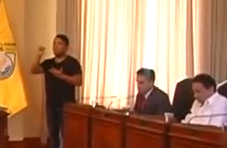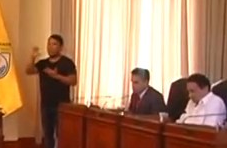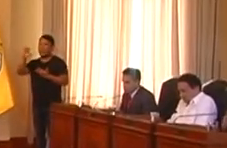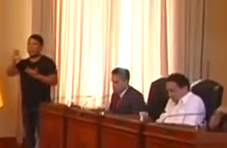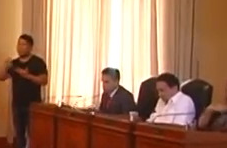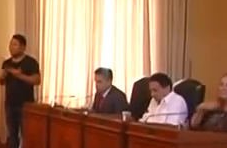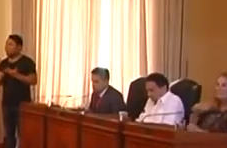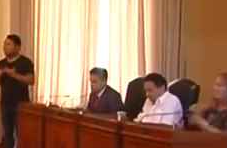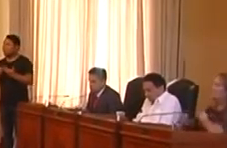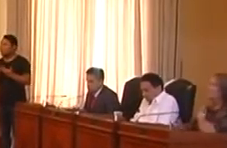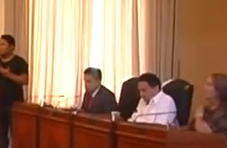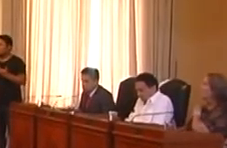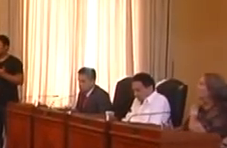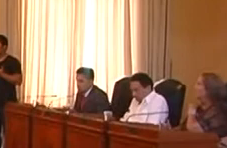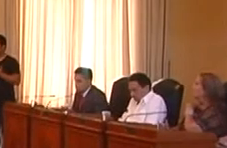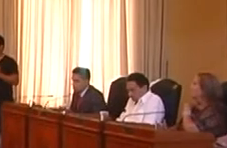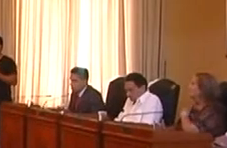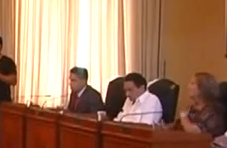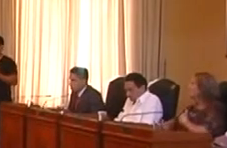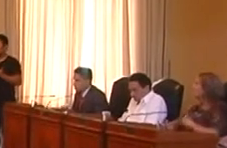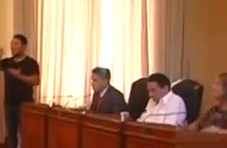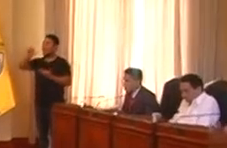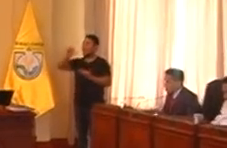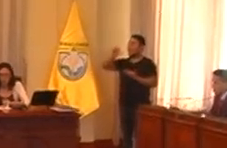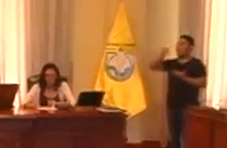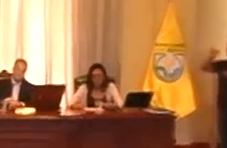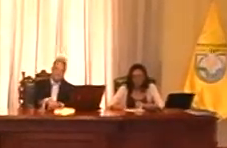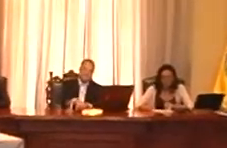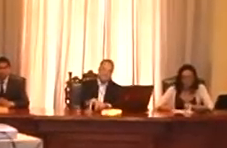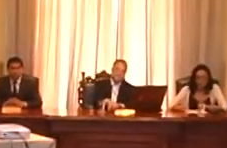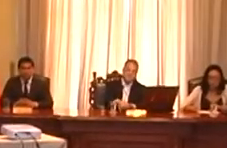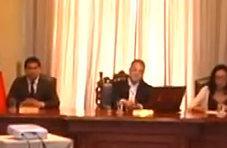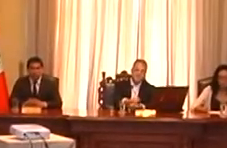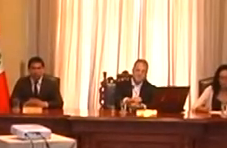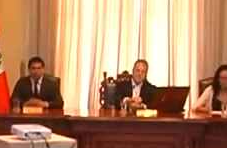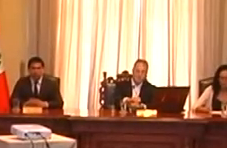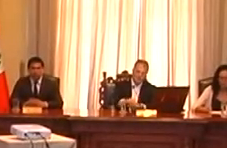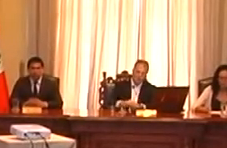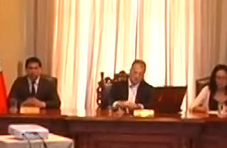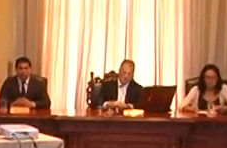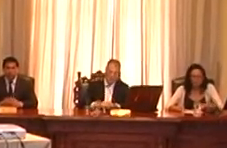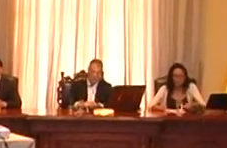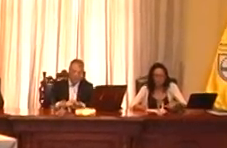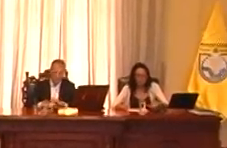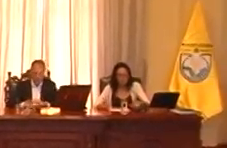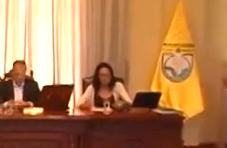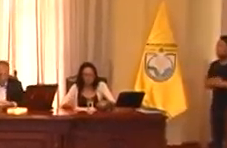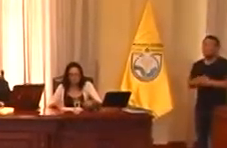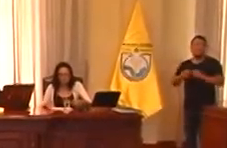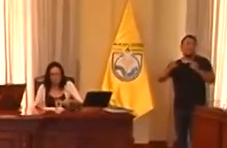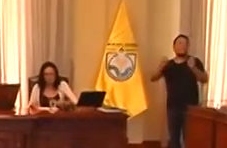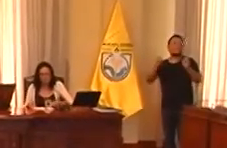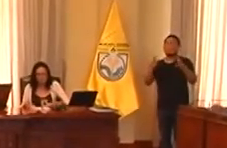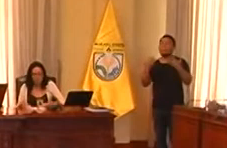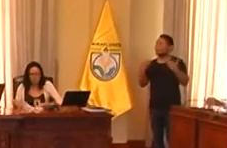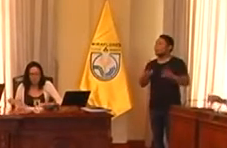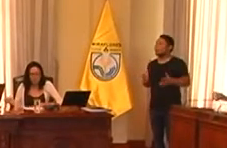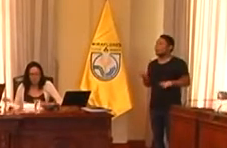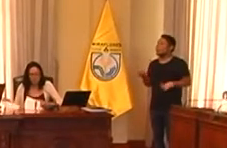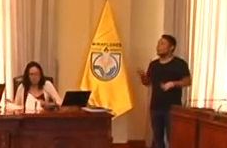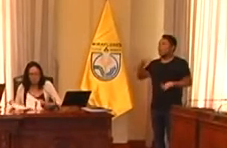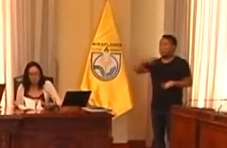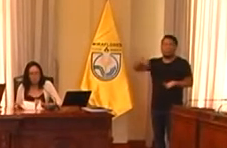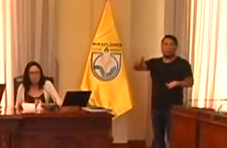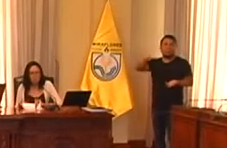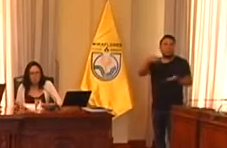González del Riego. Señora Valia Barak Pastor. Al quórum, señor alcalde. Con el quórum reglamentario damos